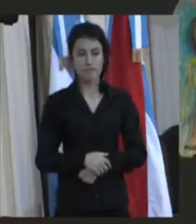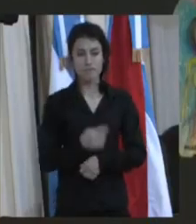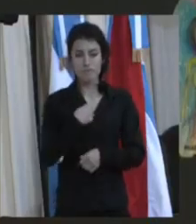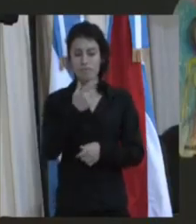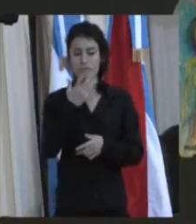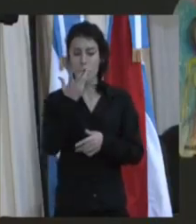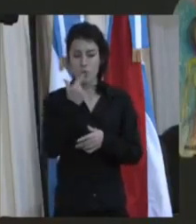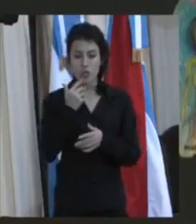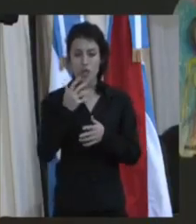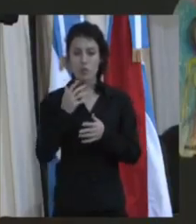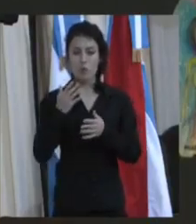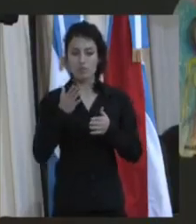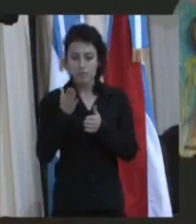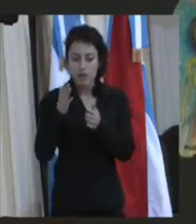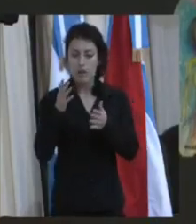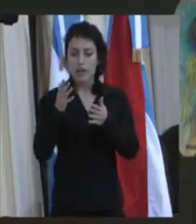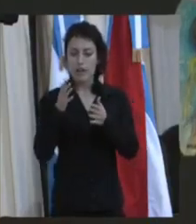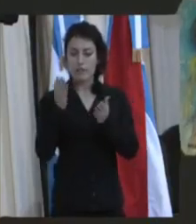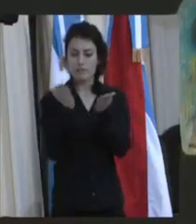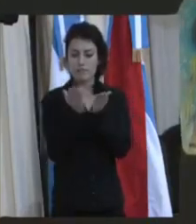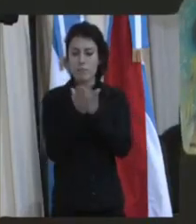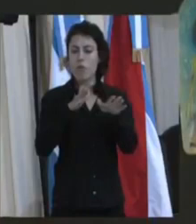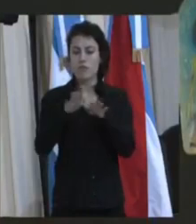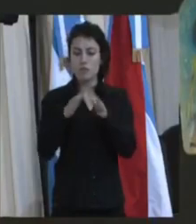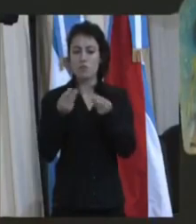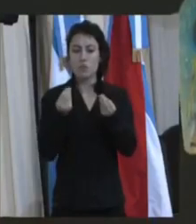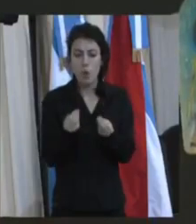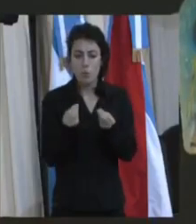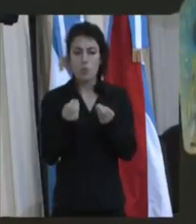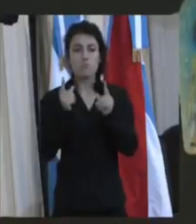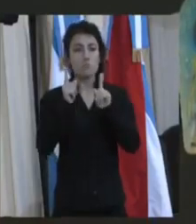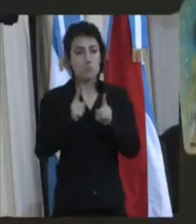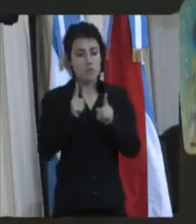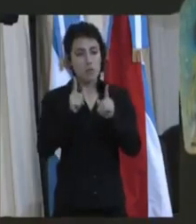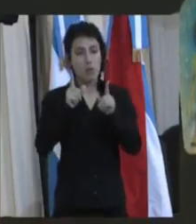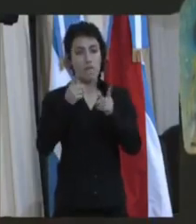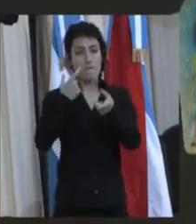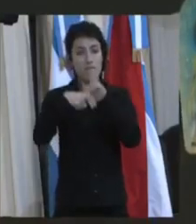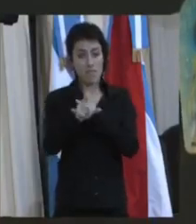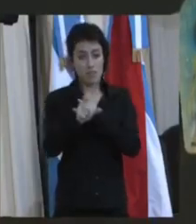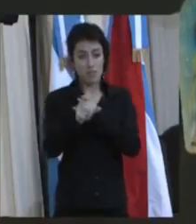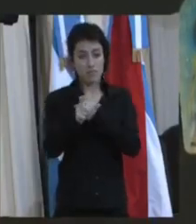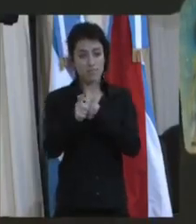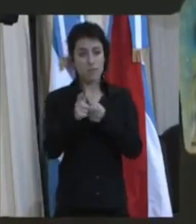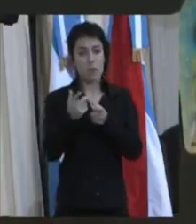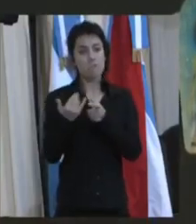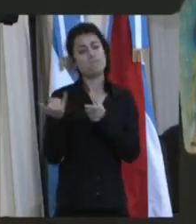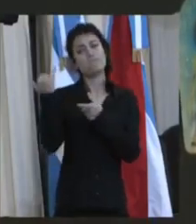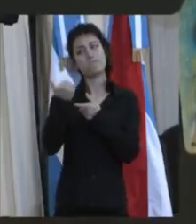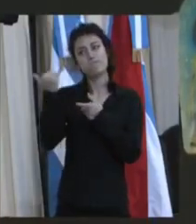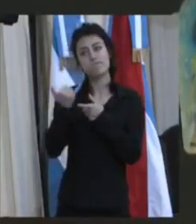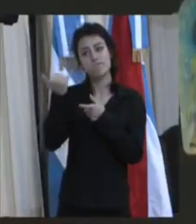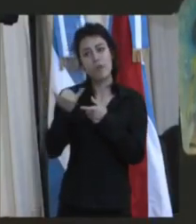movimiento estudiantil con esta imagen, con los dos videos que vimos, que nos dicen bastantes de estas dos dimensiones, la dimensión